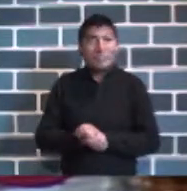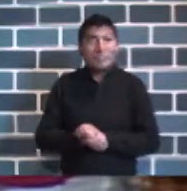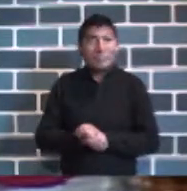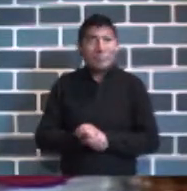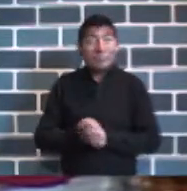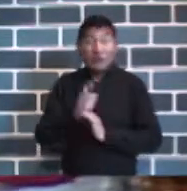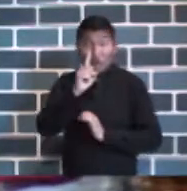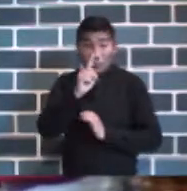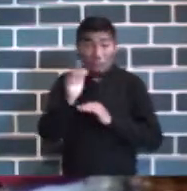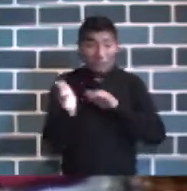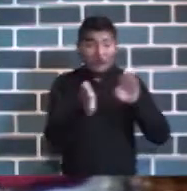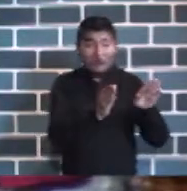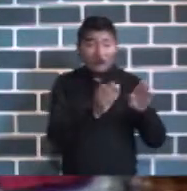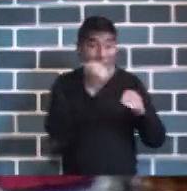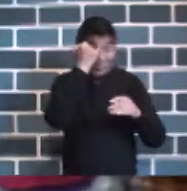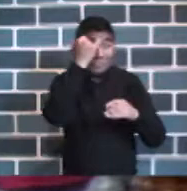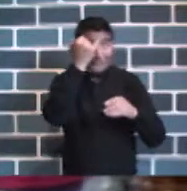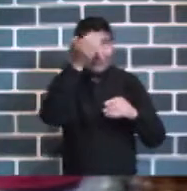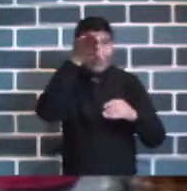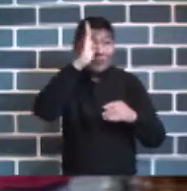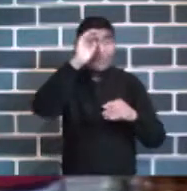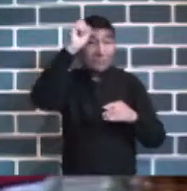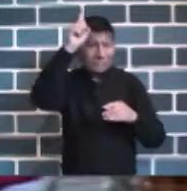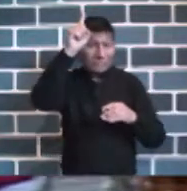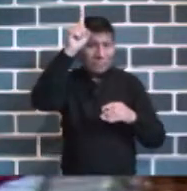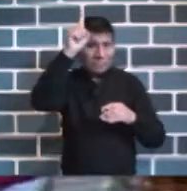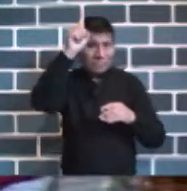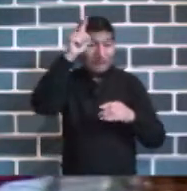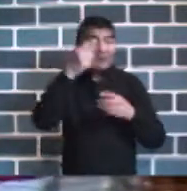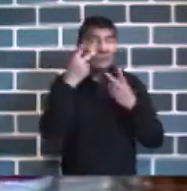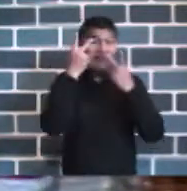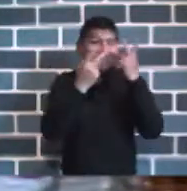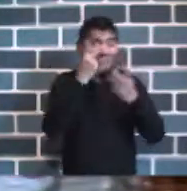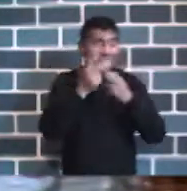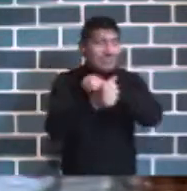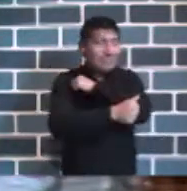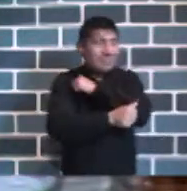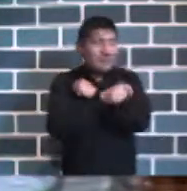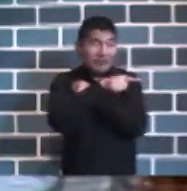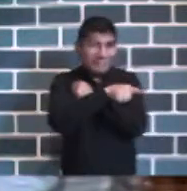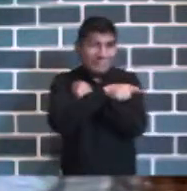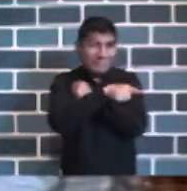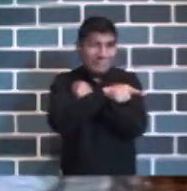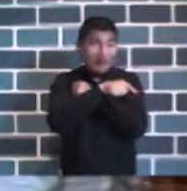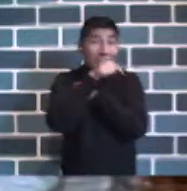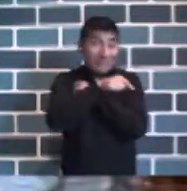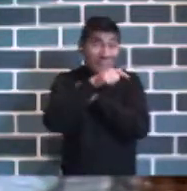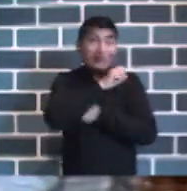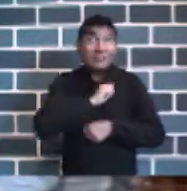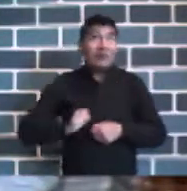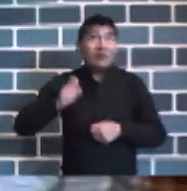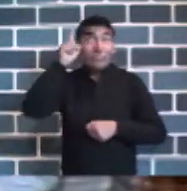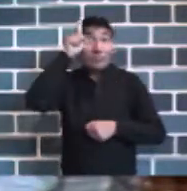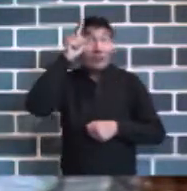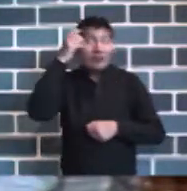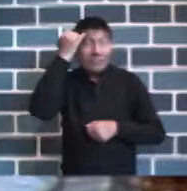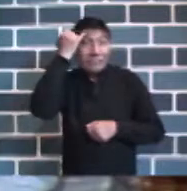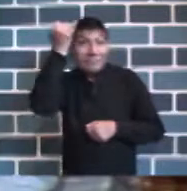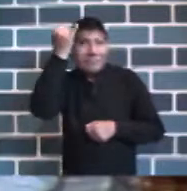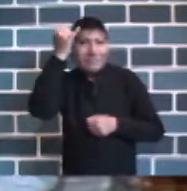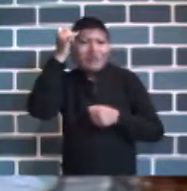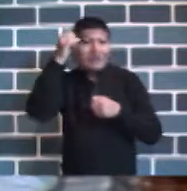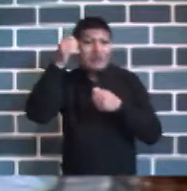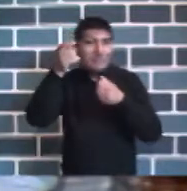por un lado está la iniciativa de dios de visitar a abraham aquí el señor es quien toma la iniciativa